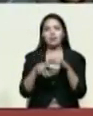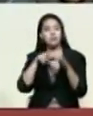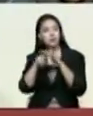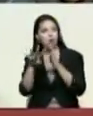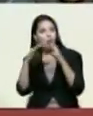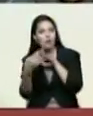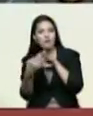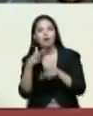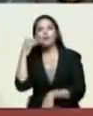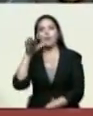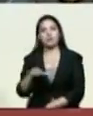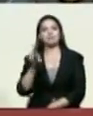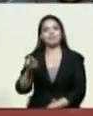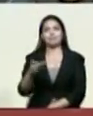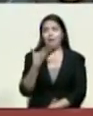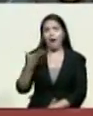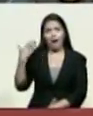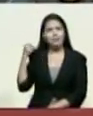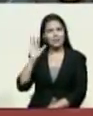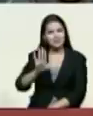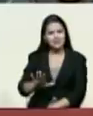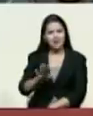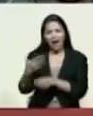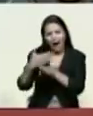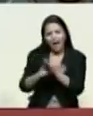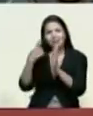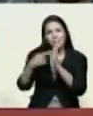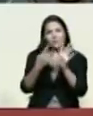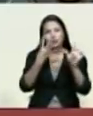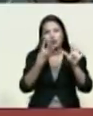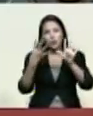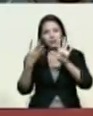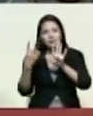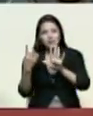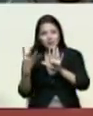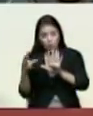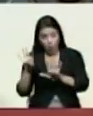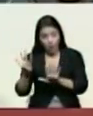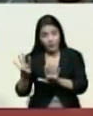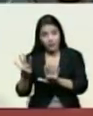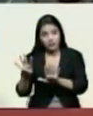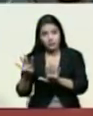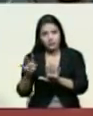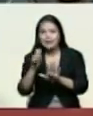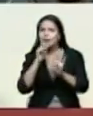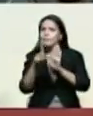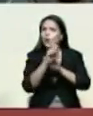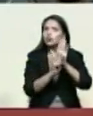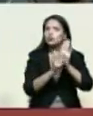a asesinarlos. Esa era la Cuarta República, plasmada en la Constitución del 61. ¿Y qué pasó aquí? ¿Quién investigó?